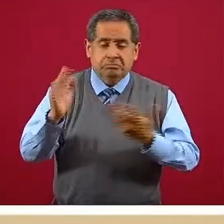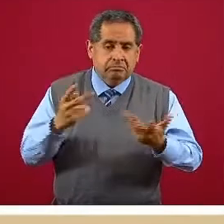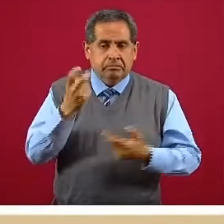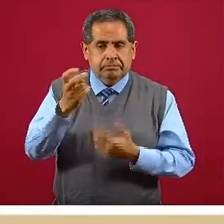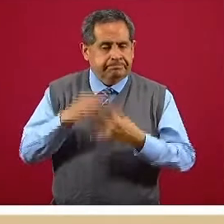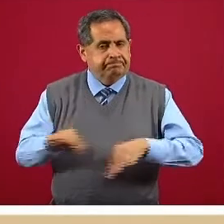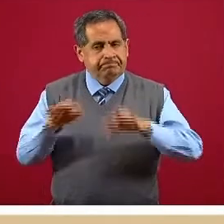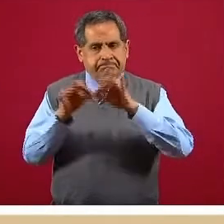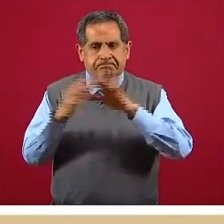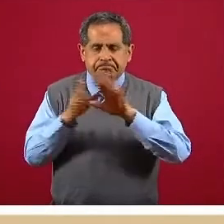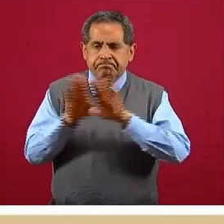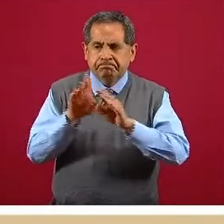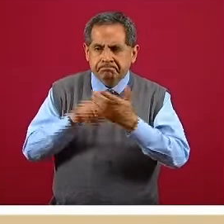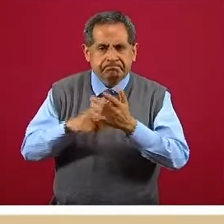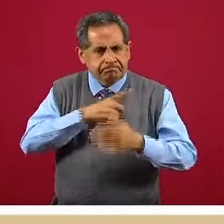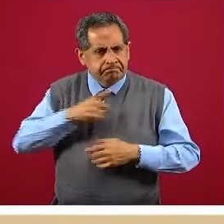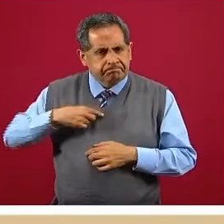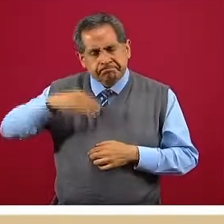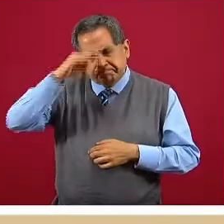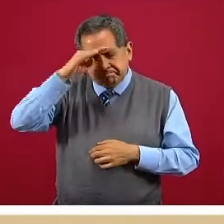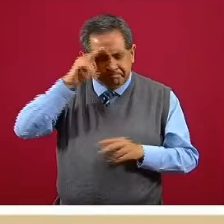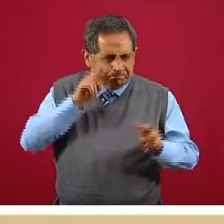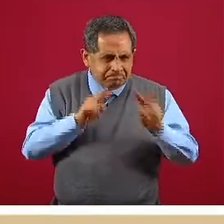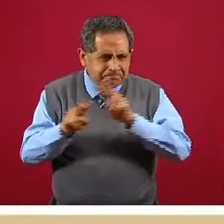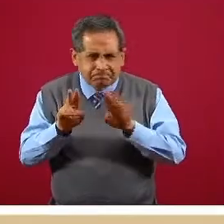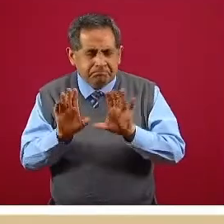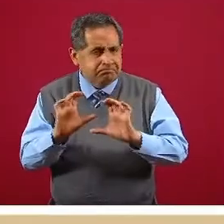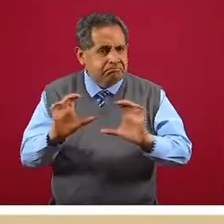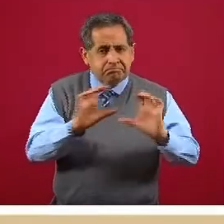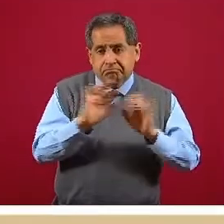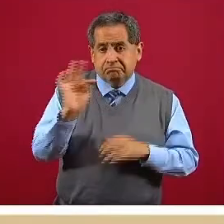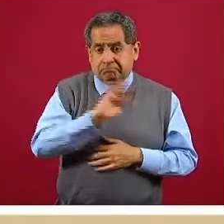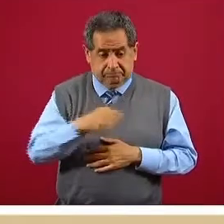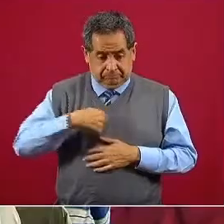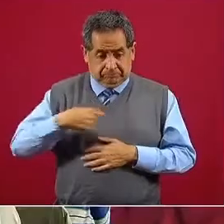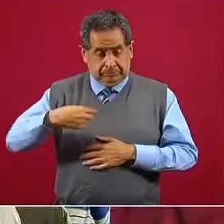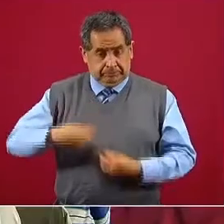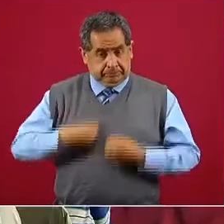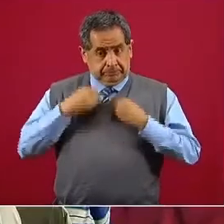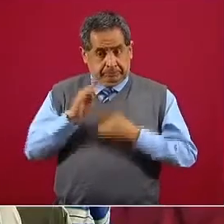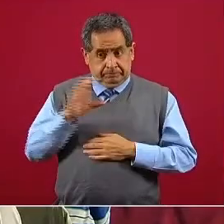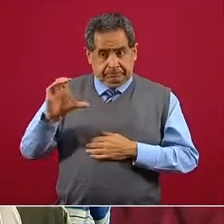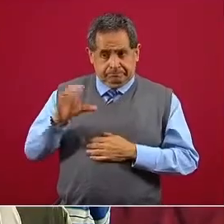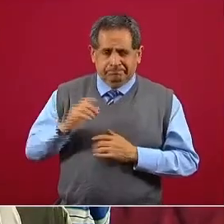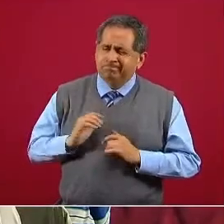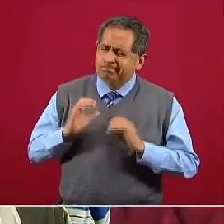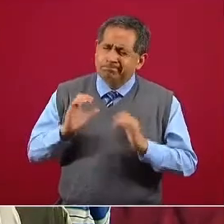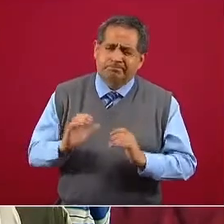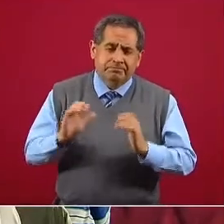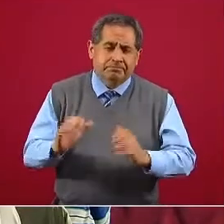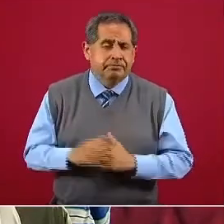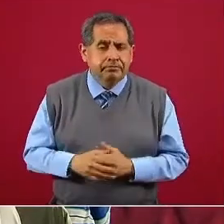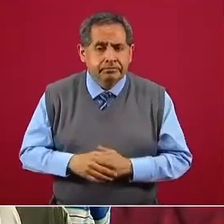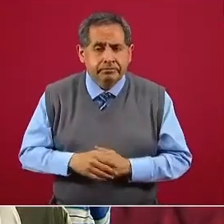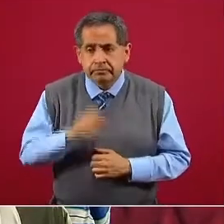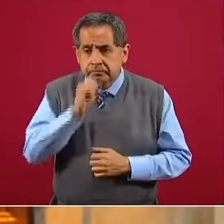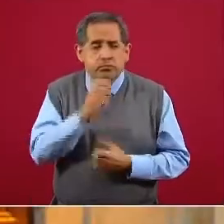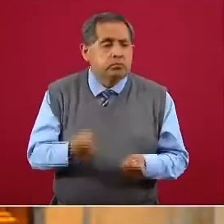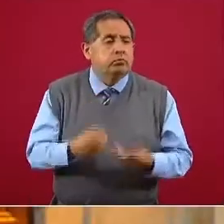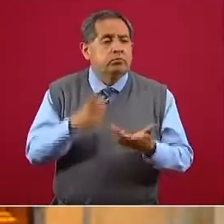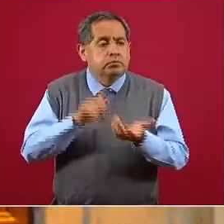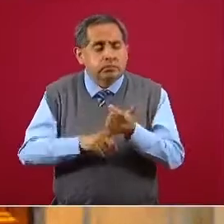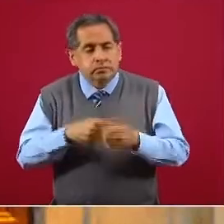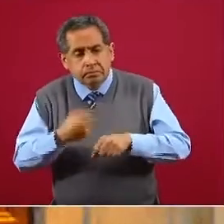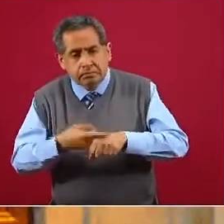la importancia de estar atentos, sobre todo si yo soy una persona que resido en este estado. Si vemos los casos